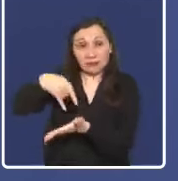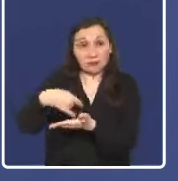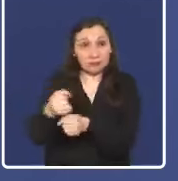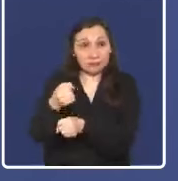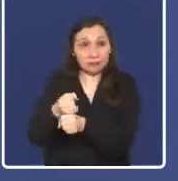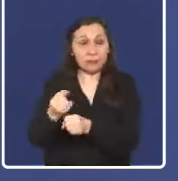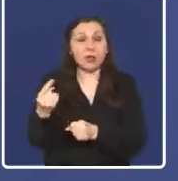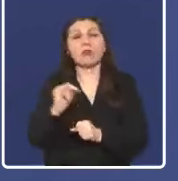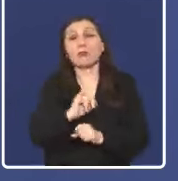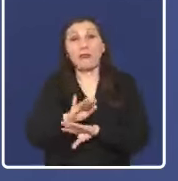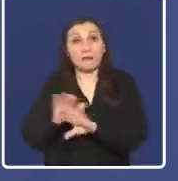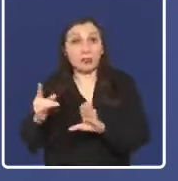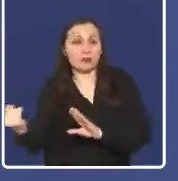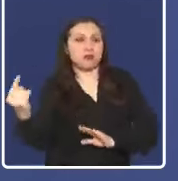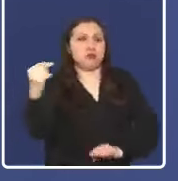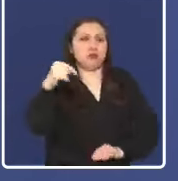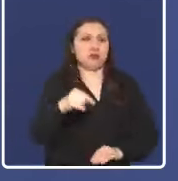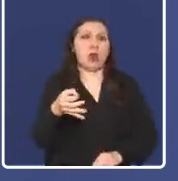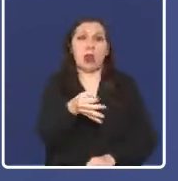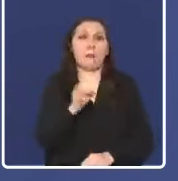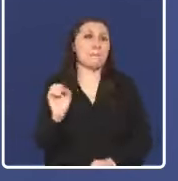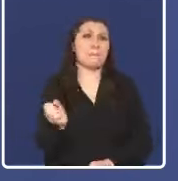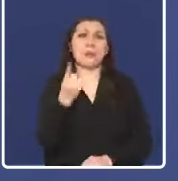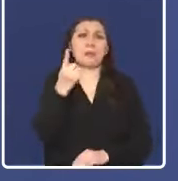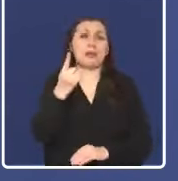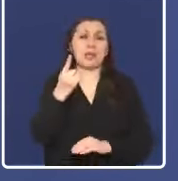Parlamento, se dirige a La Moneda.